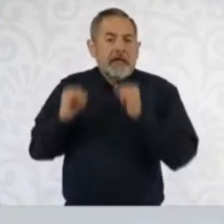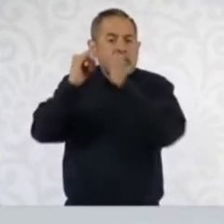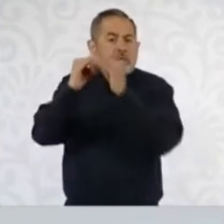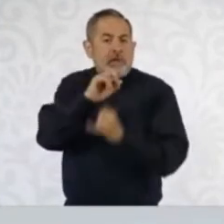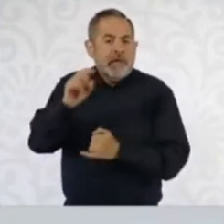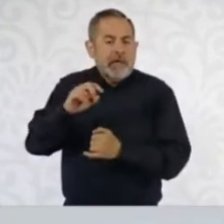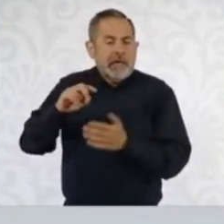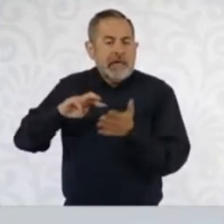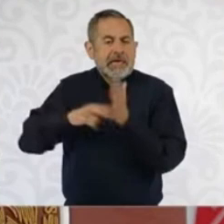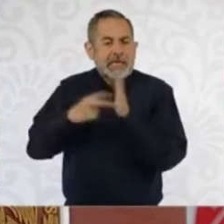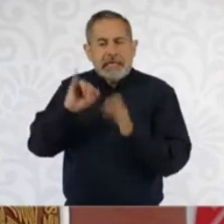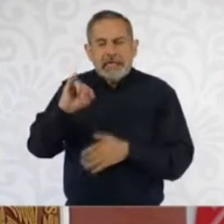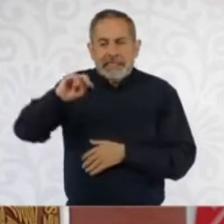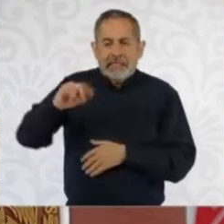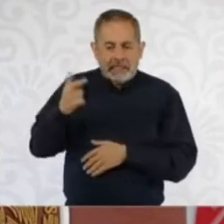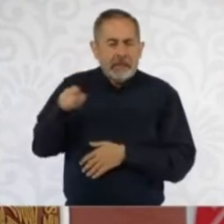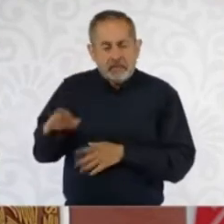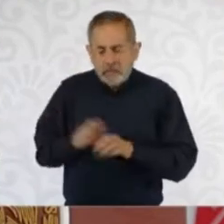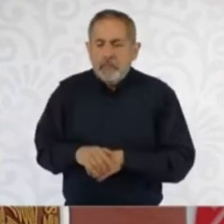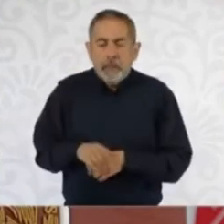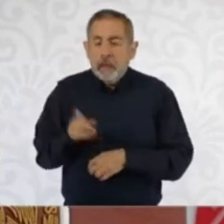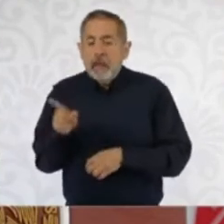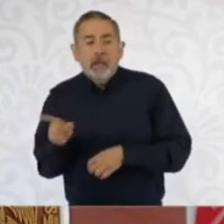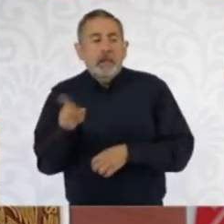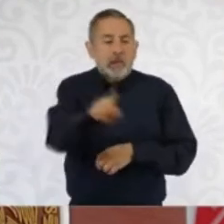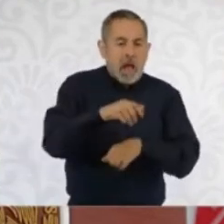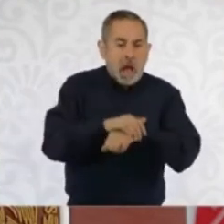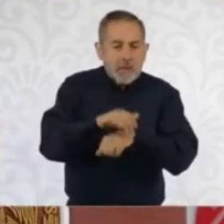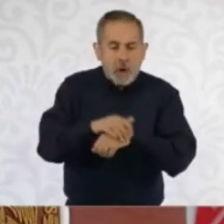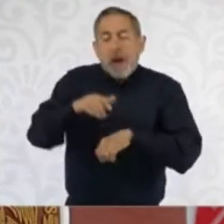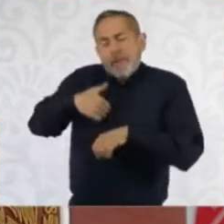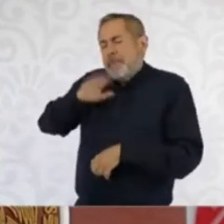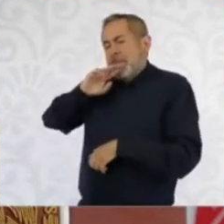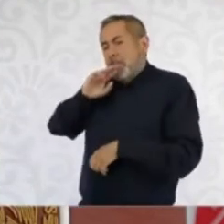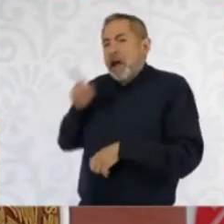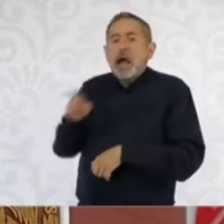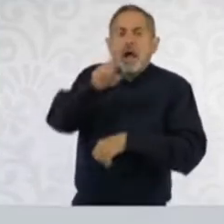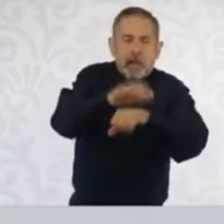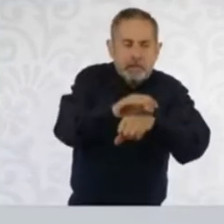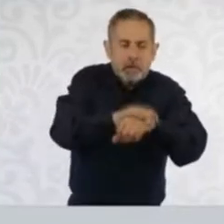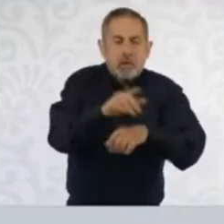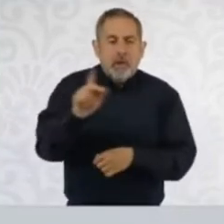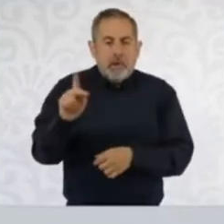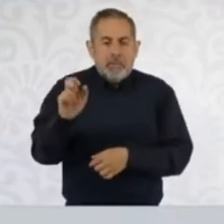Ingeniería, y un amigo mutuo, en realidad un amigo de mi madre, Pepe Barberán,